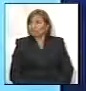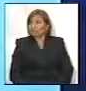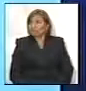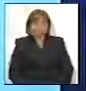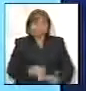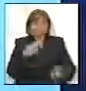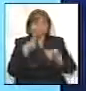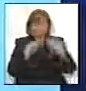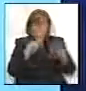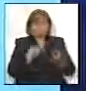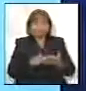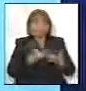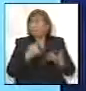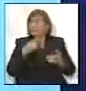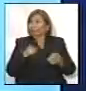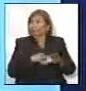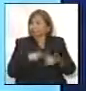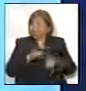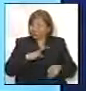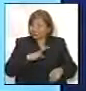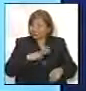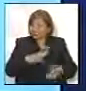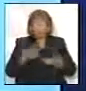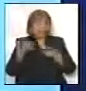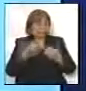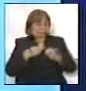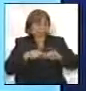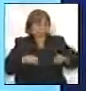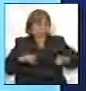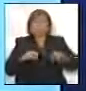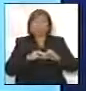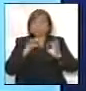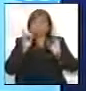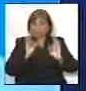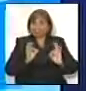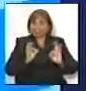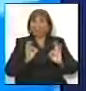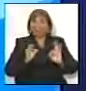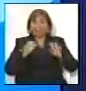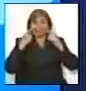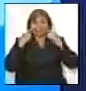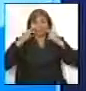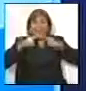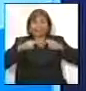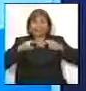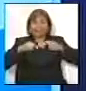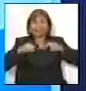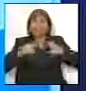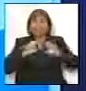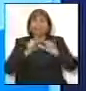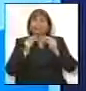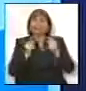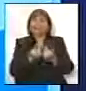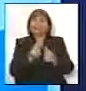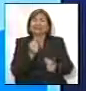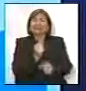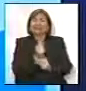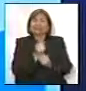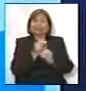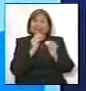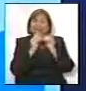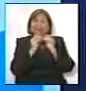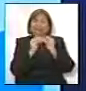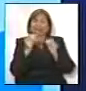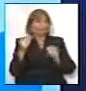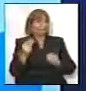Bueno, y les contamos también que la Comisión de Ética va a solicitar al Pleno del Congreso facultades investigadoras que ayuden a su grupo de trabajo a resolver con